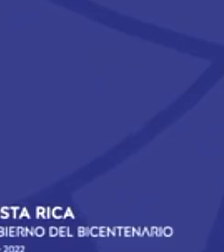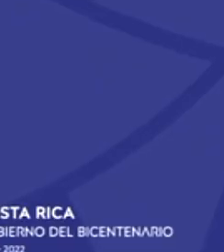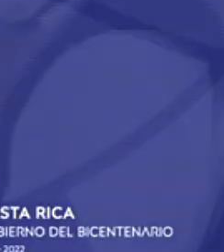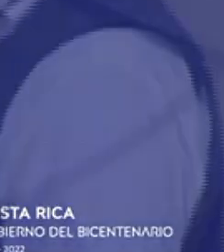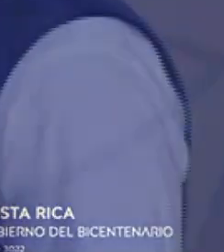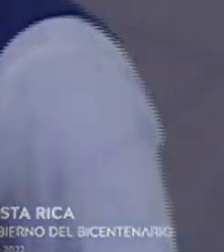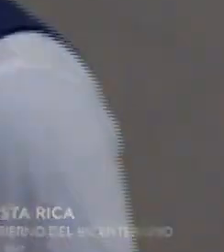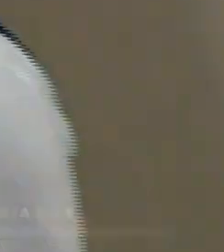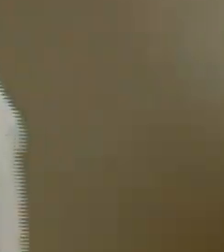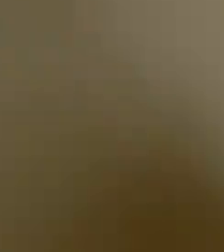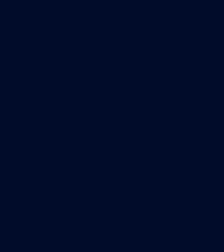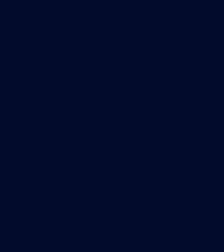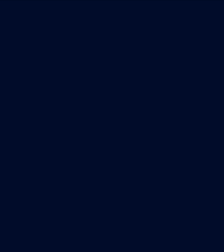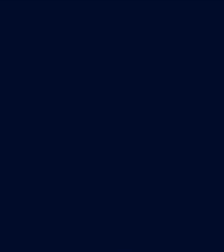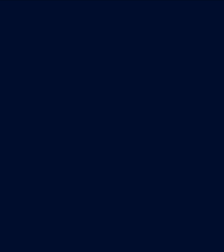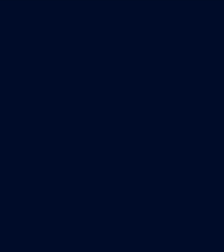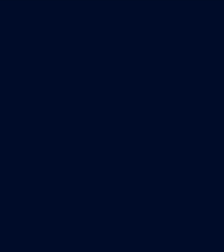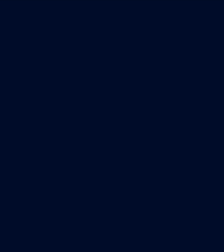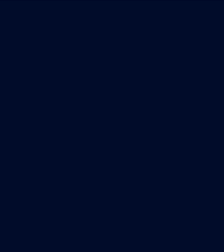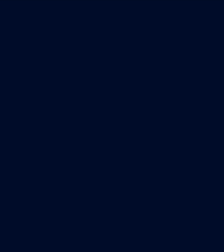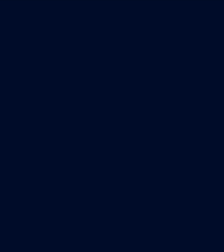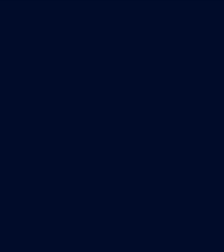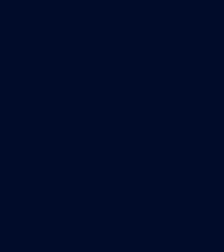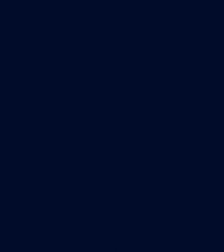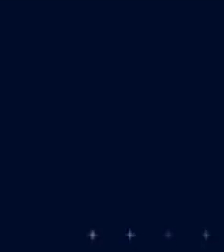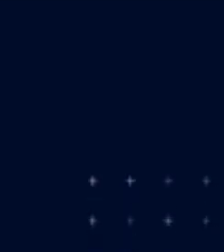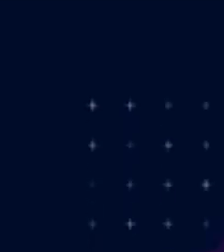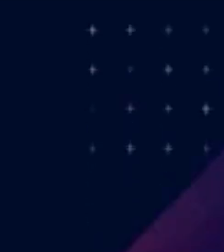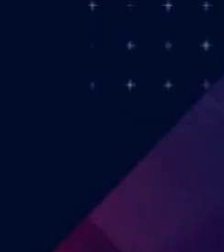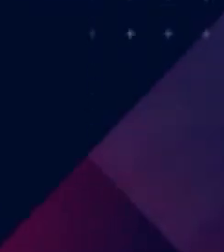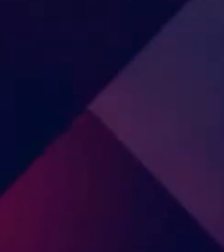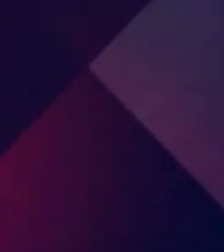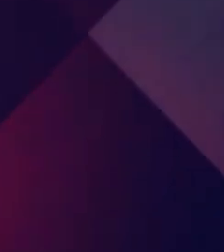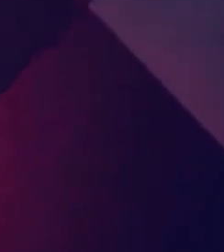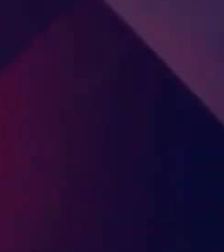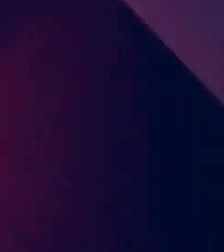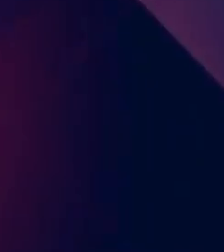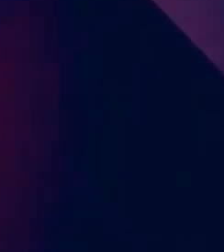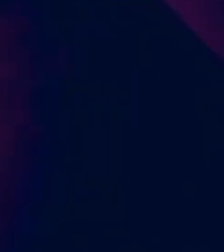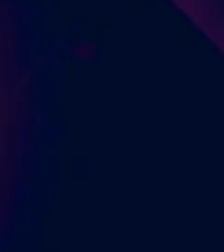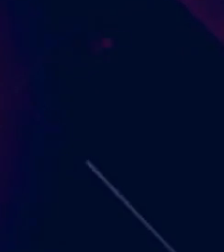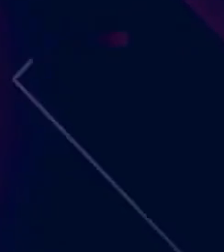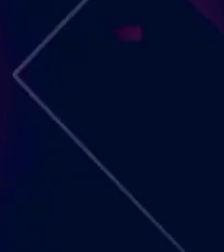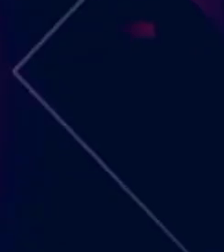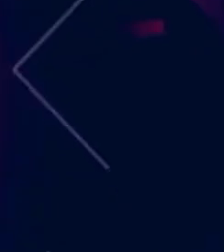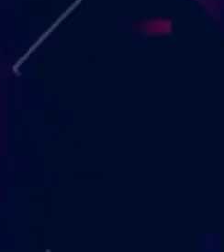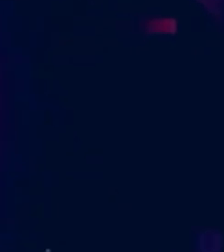Thank you.